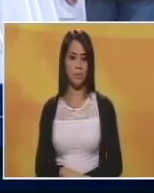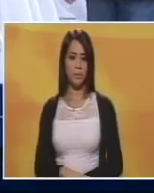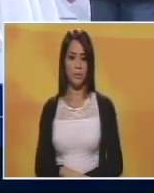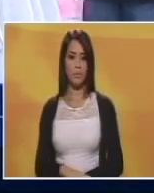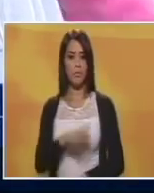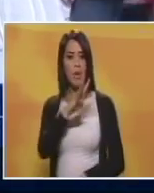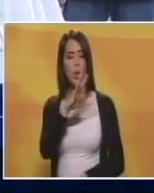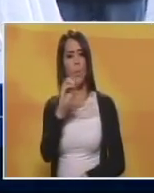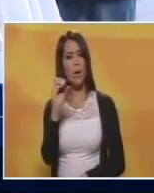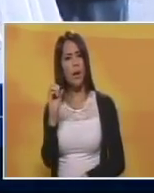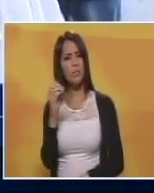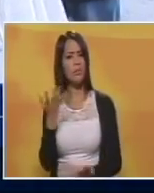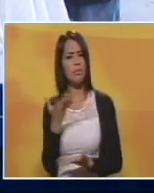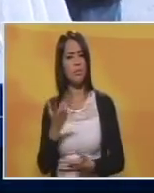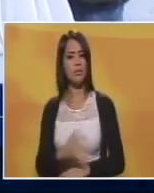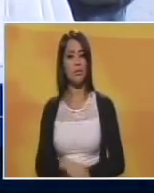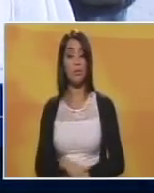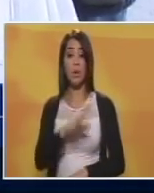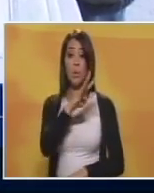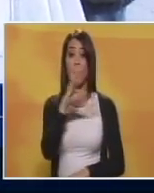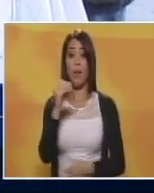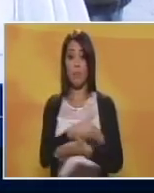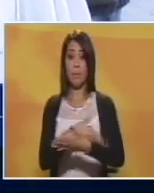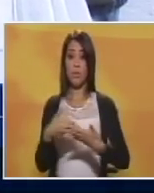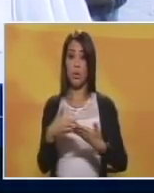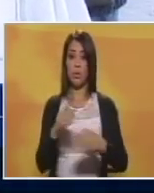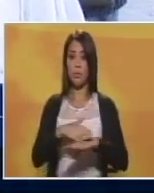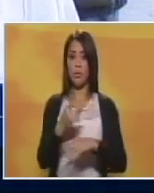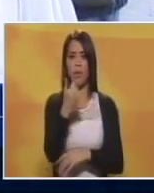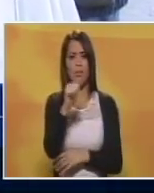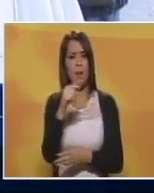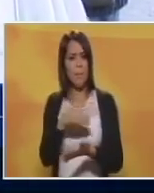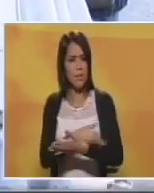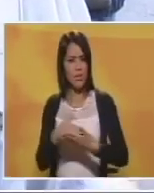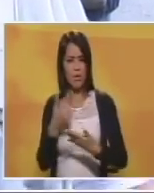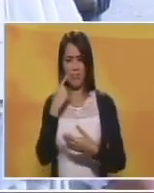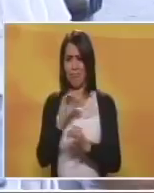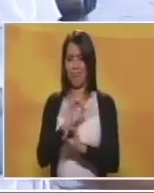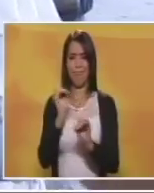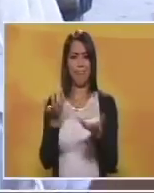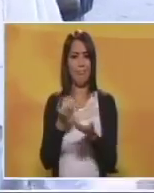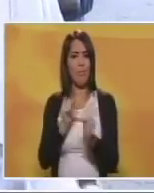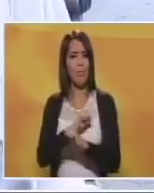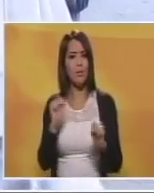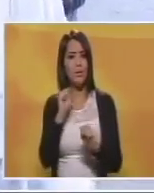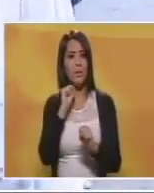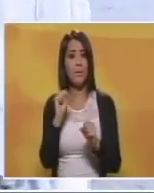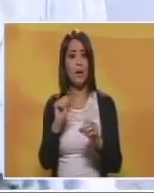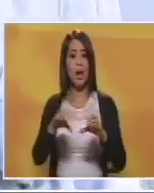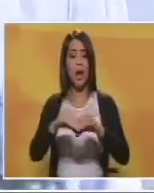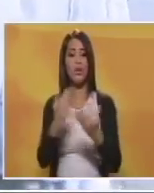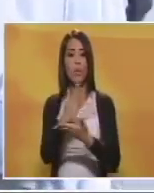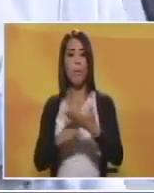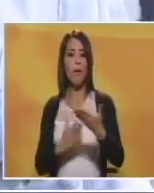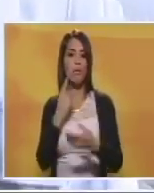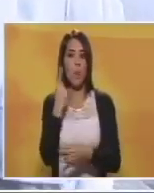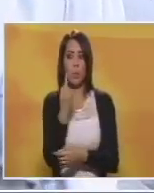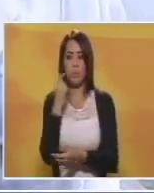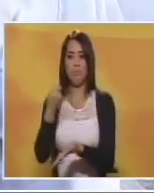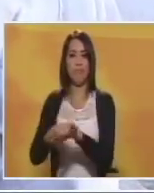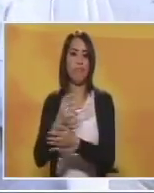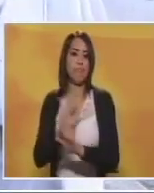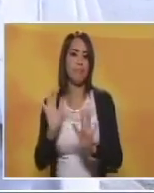¿40 es 400 o qué? 40 millones, porque lo que están dando no son 10 millones, eso no sirve para nada, medio cartón de huevo. Nada más. ¿Qué hace uno